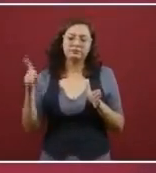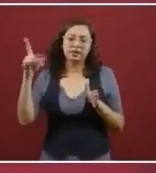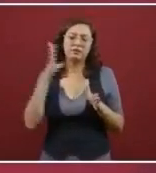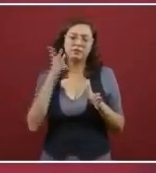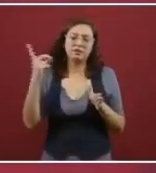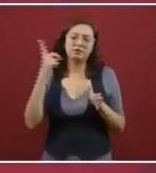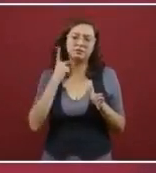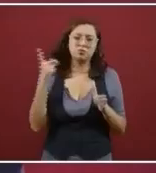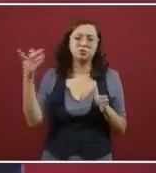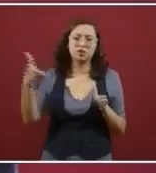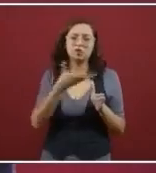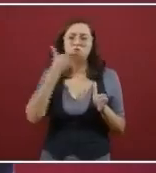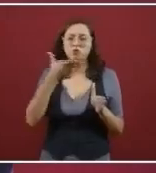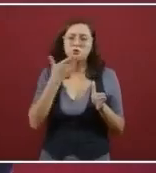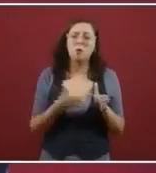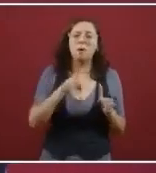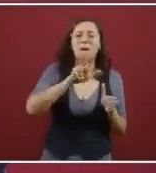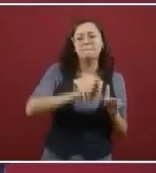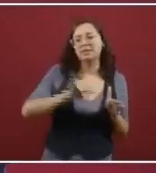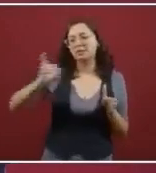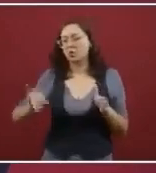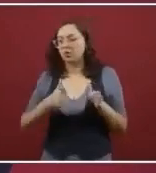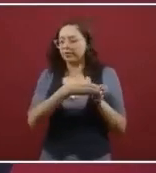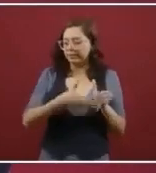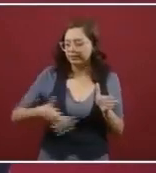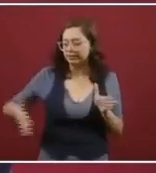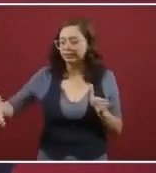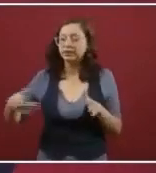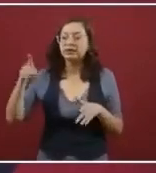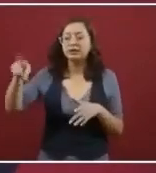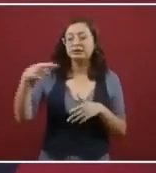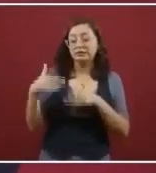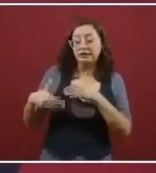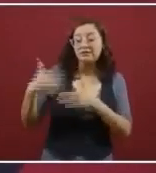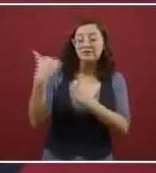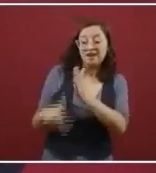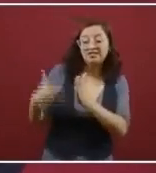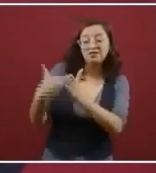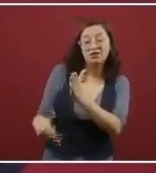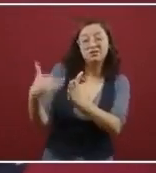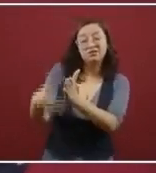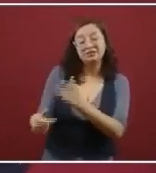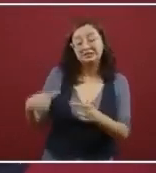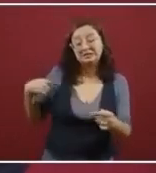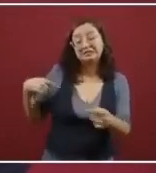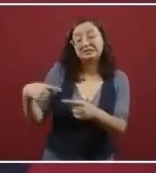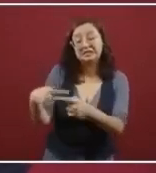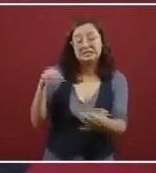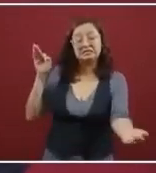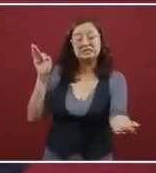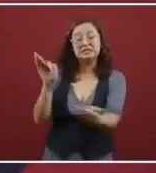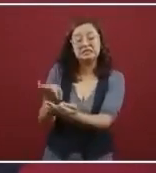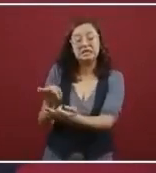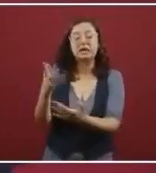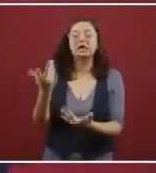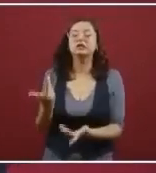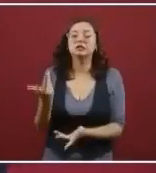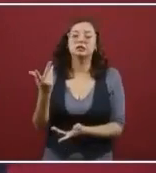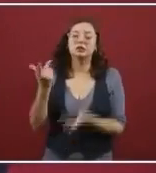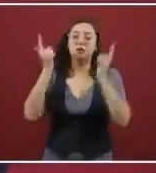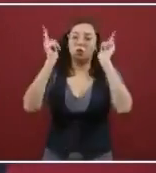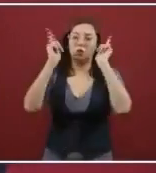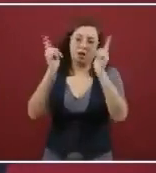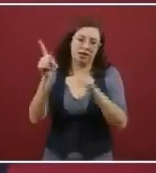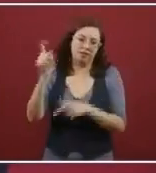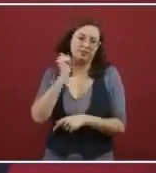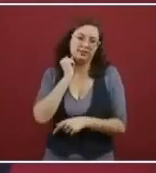ordinario, se aprueben muchas cosas que están pendientes, tanto en el Senado como en la Cámara de Diputados.